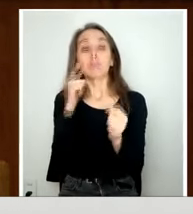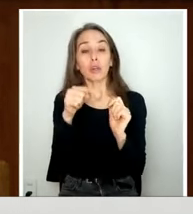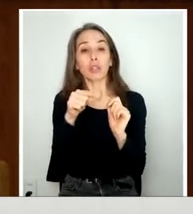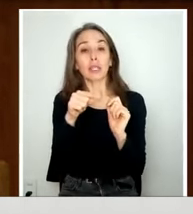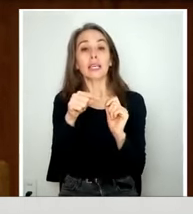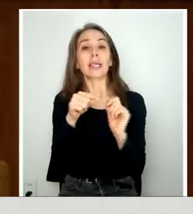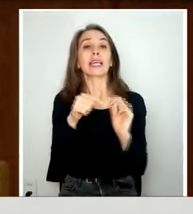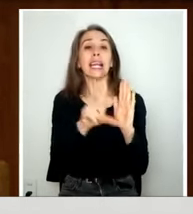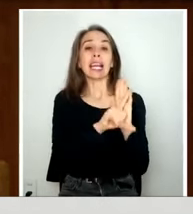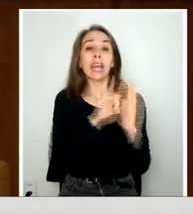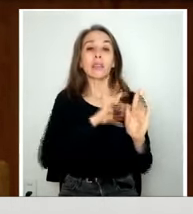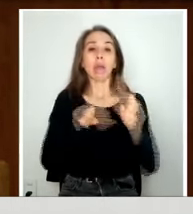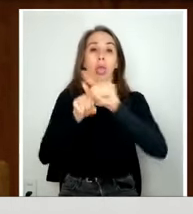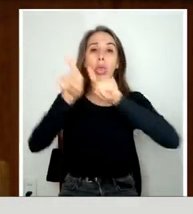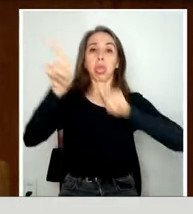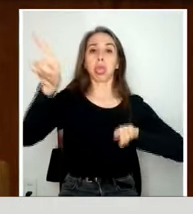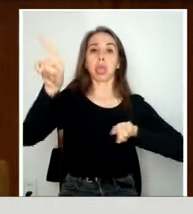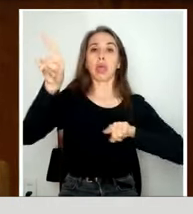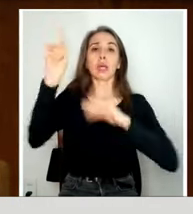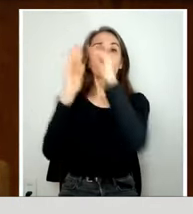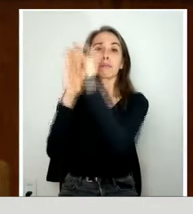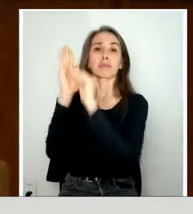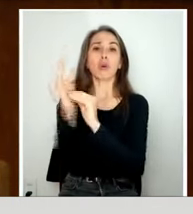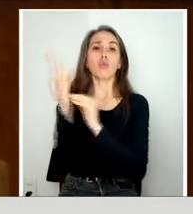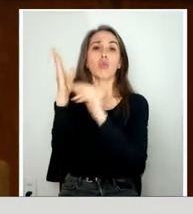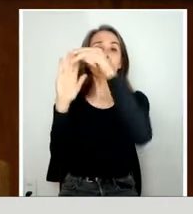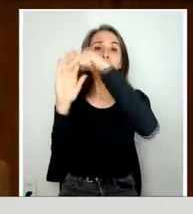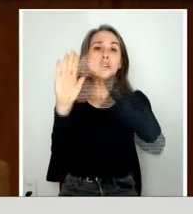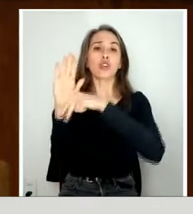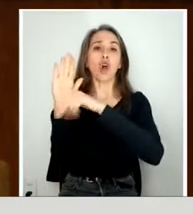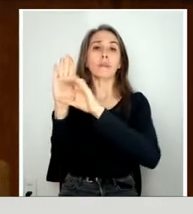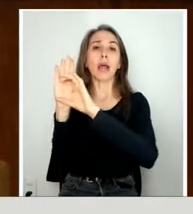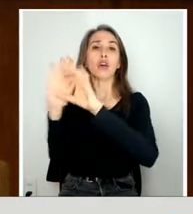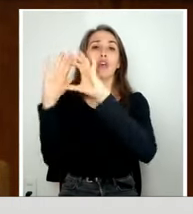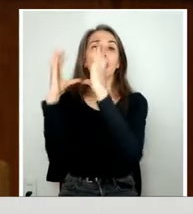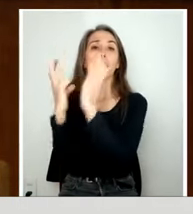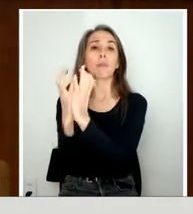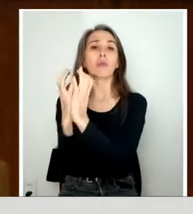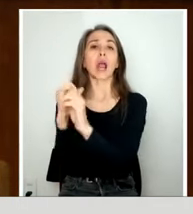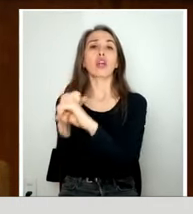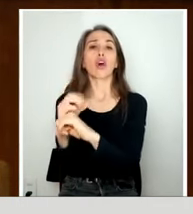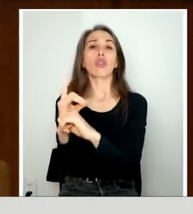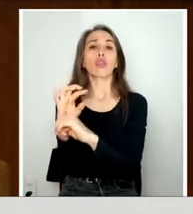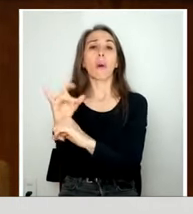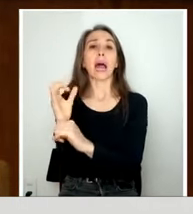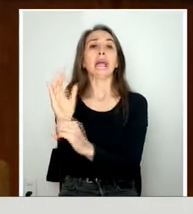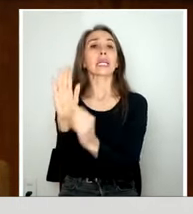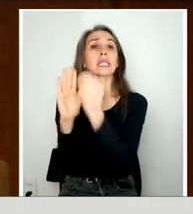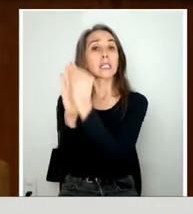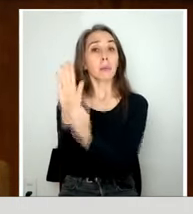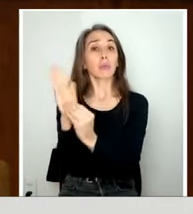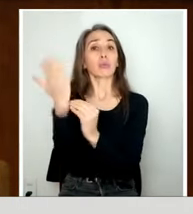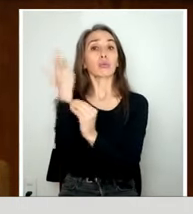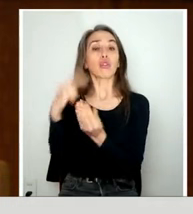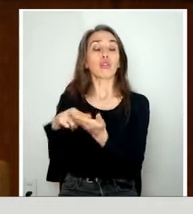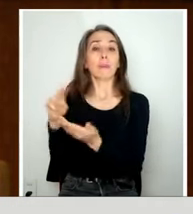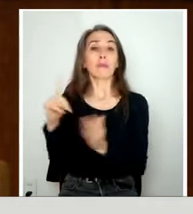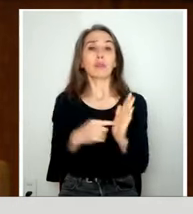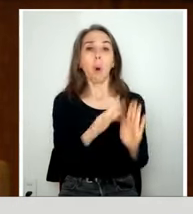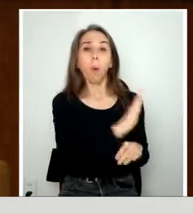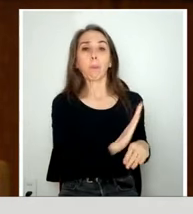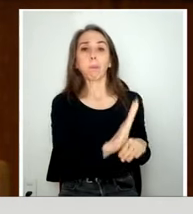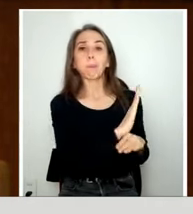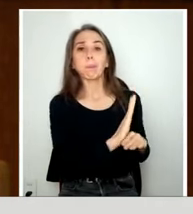frente a los nuevos parámetros establecidos en el código mundial antidopajes del 2021 esto se ha visto reflejado en un conjunto